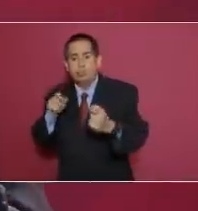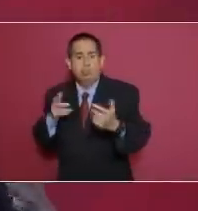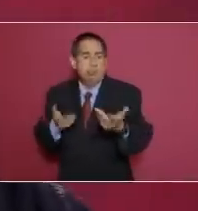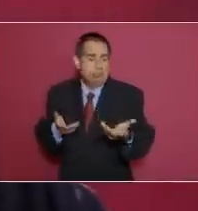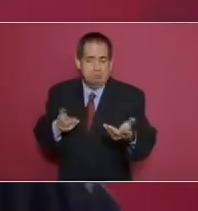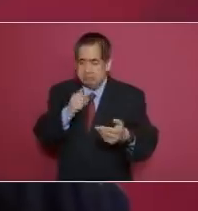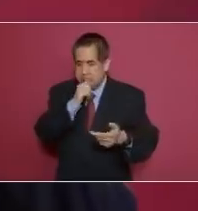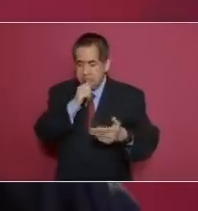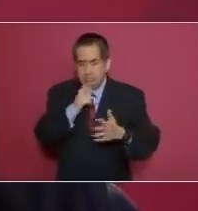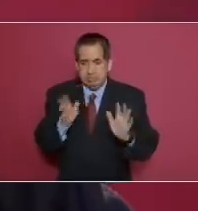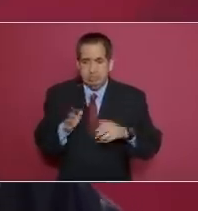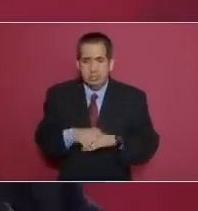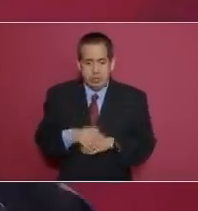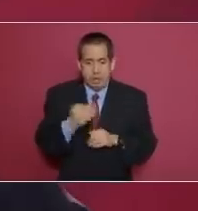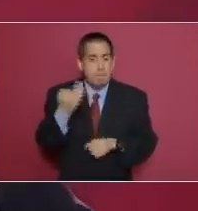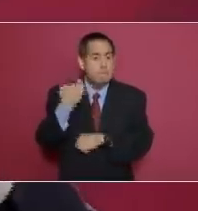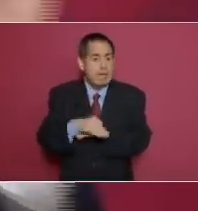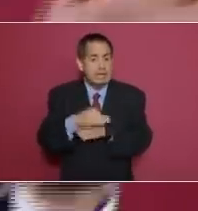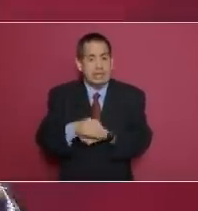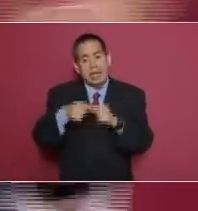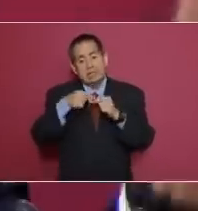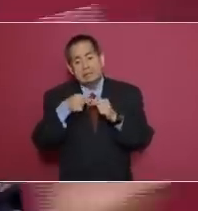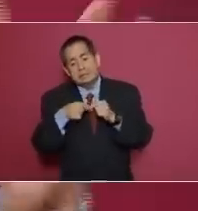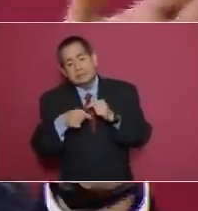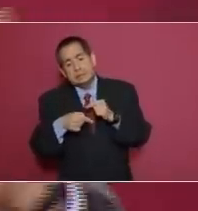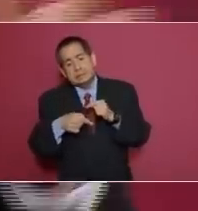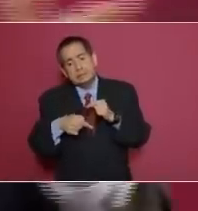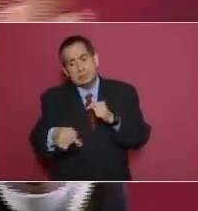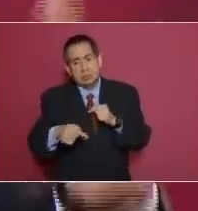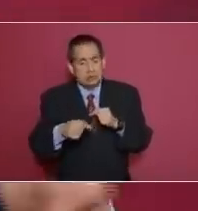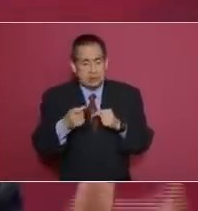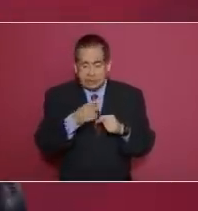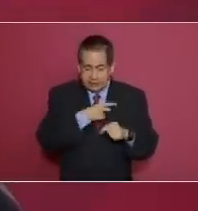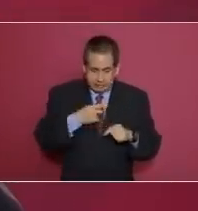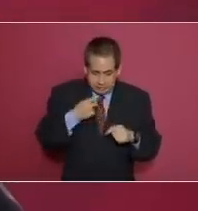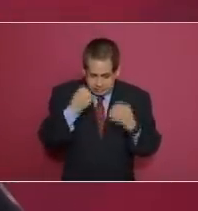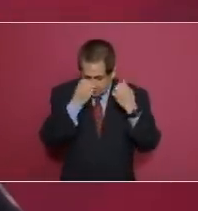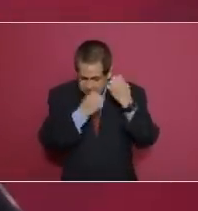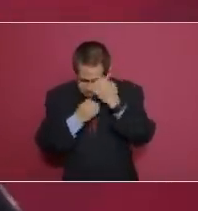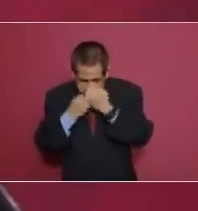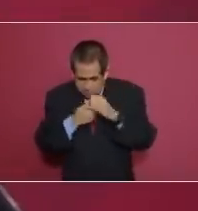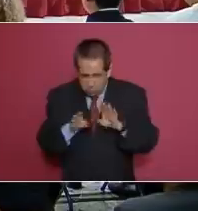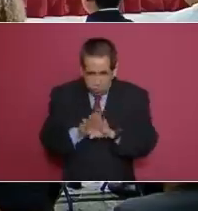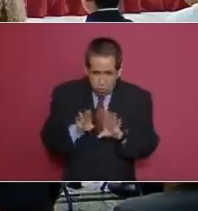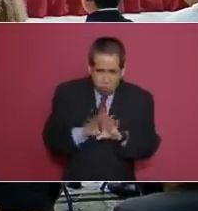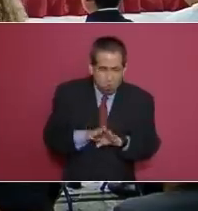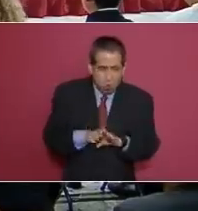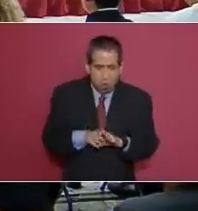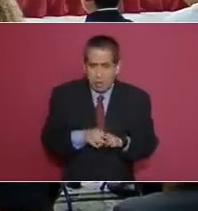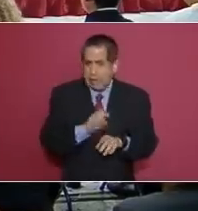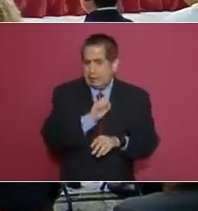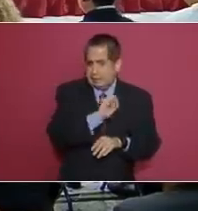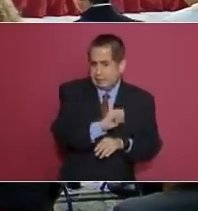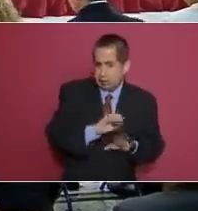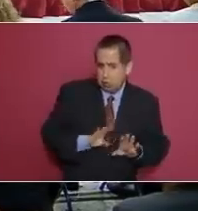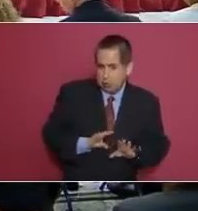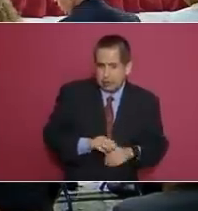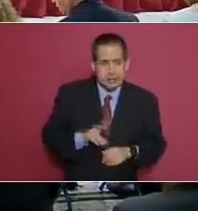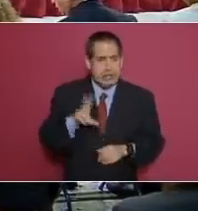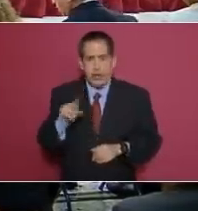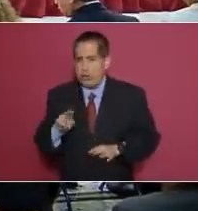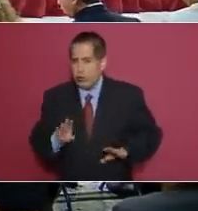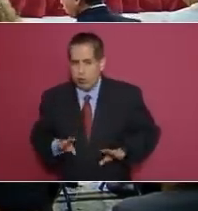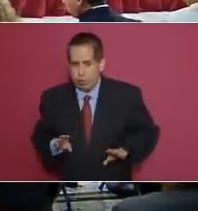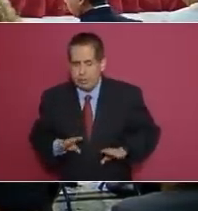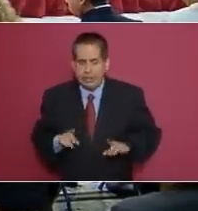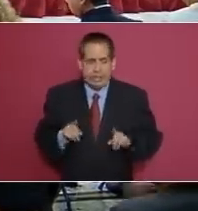Entonces, en este intervalo, sí, se tiene que analizar los pro y los contra de